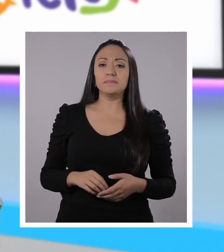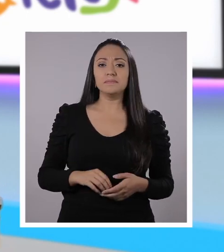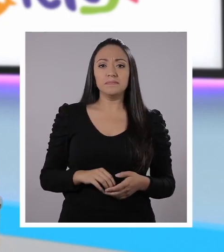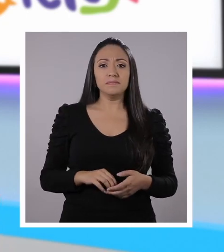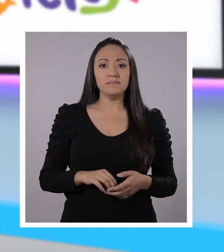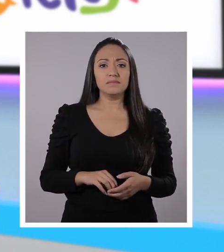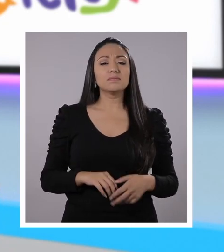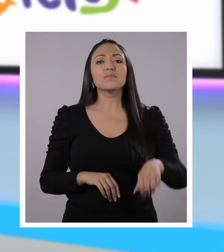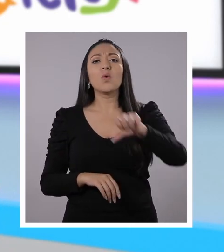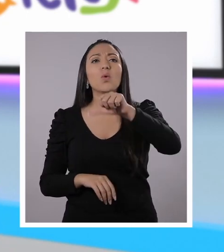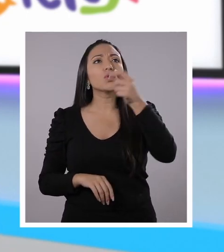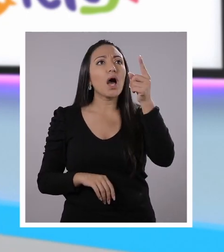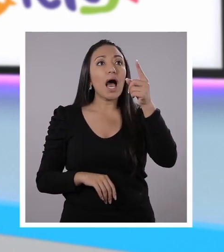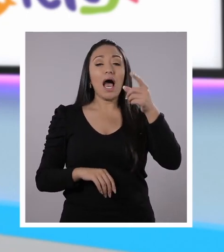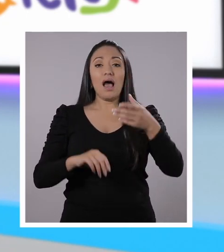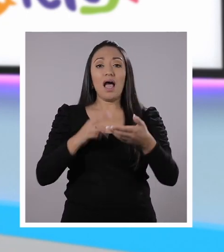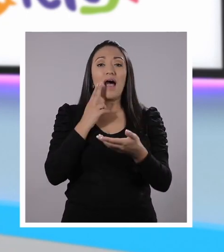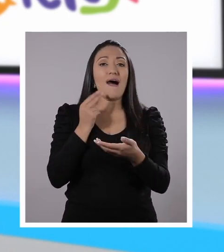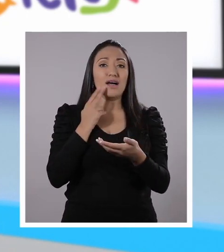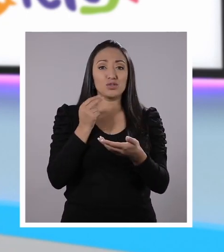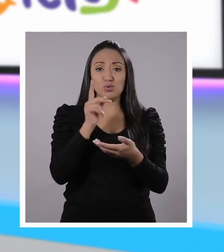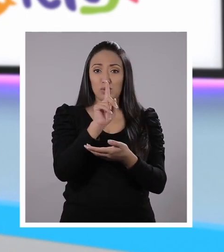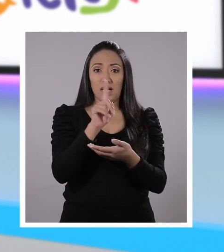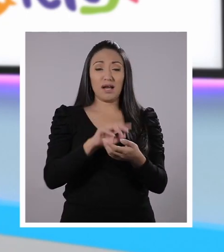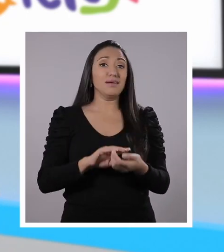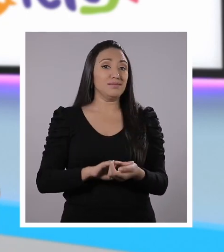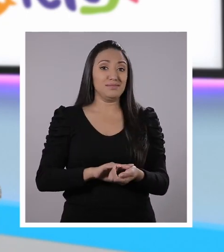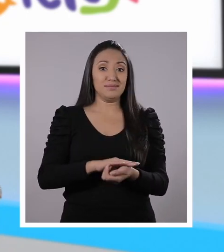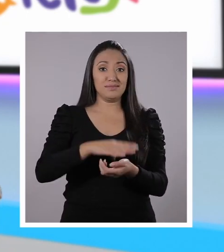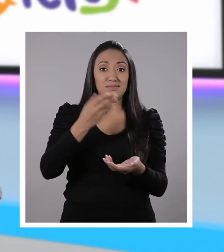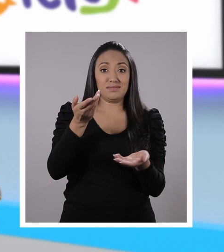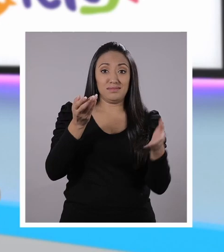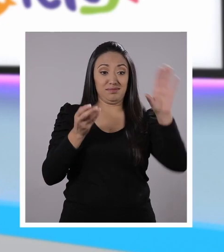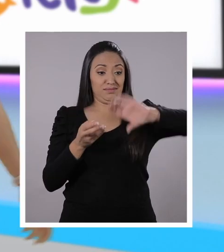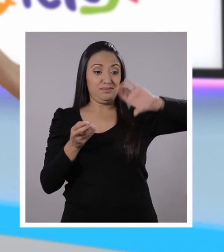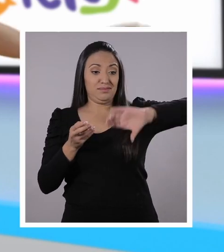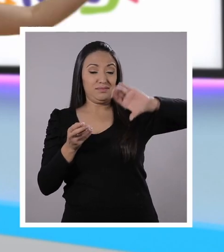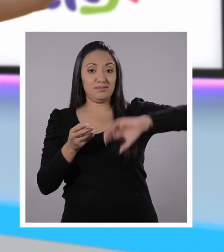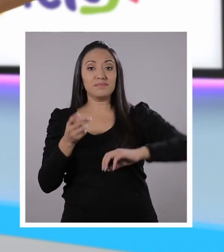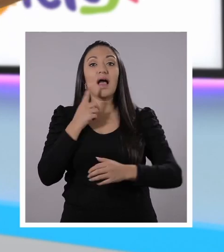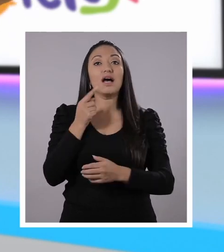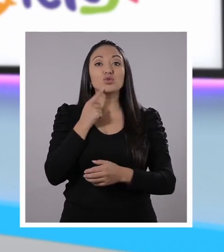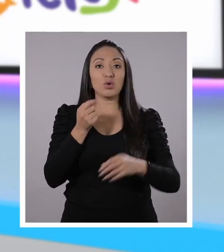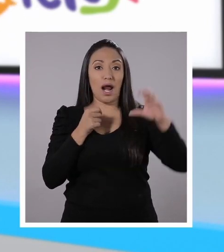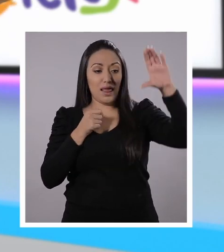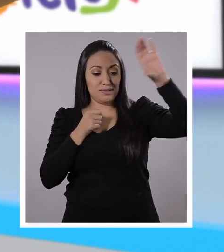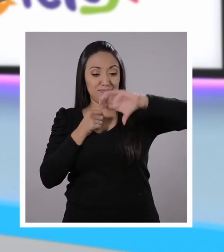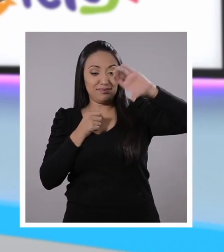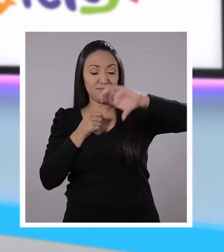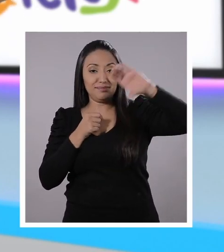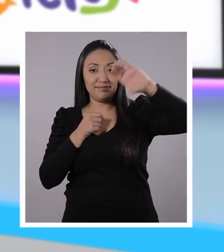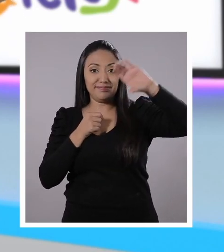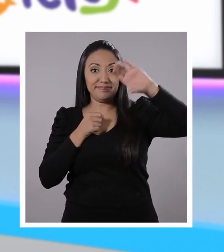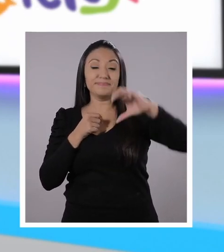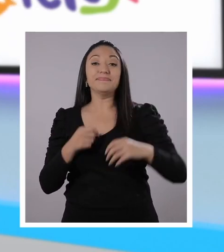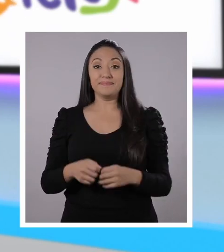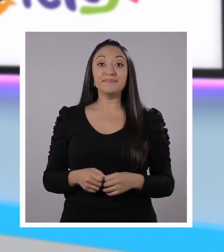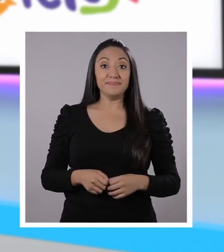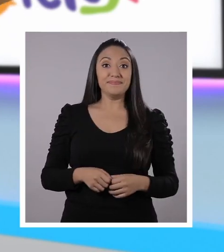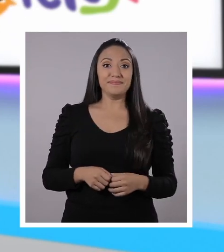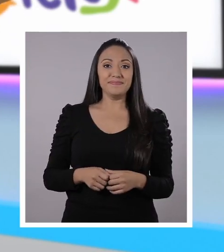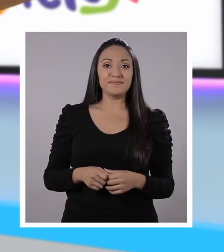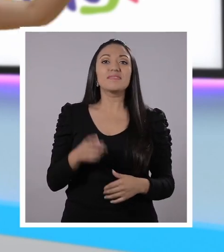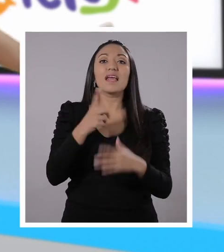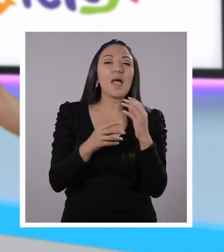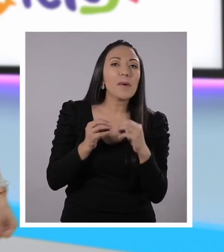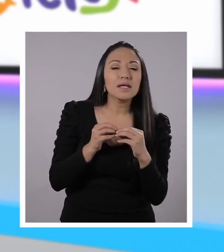sal. Y también tenemos un azucarero, pero no es de los azucareros de cuchara. Es de los azucareros que también se pone así. Más